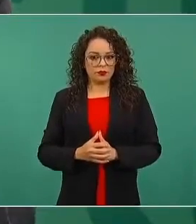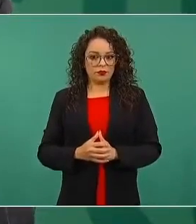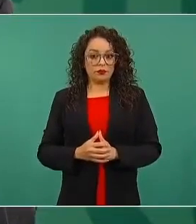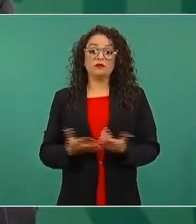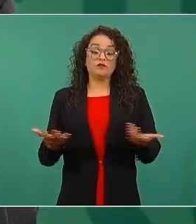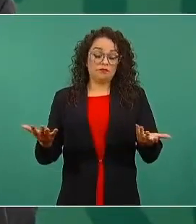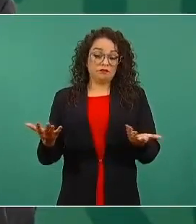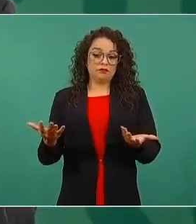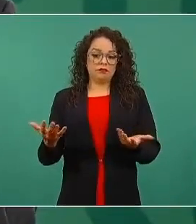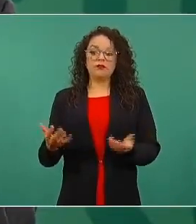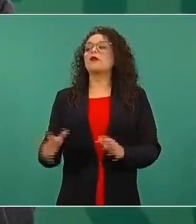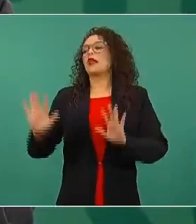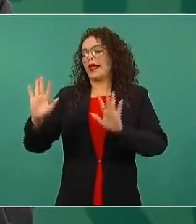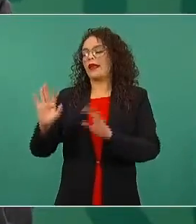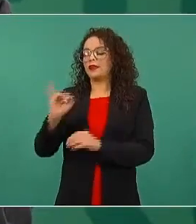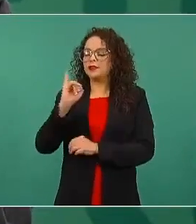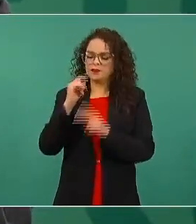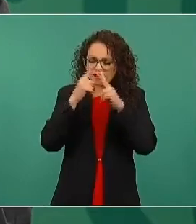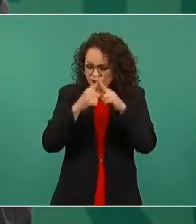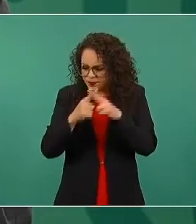A ver, 1,000 millones,